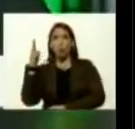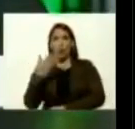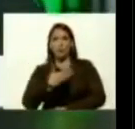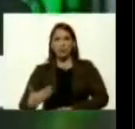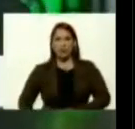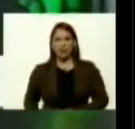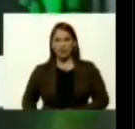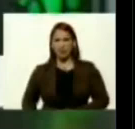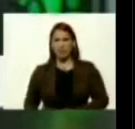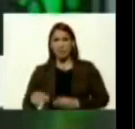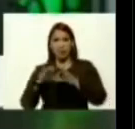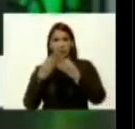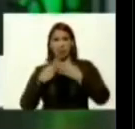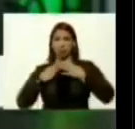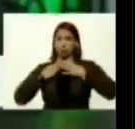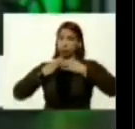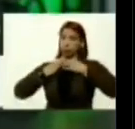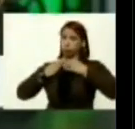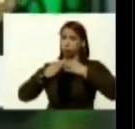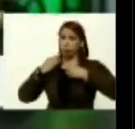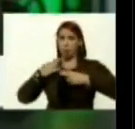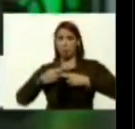día de caché de apellido